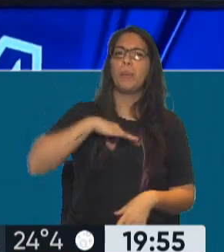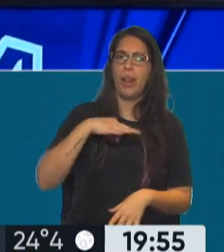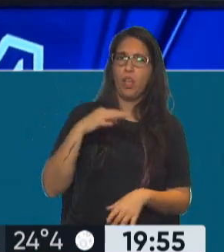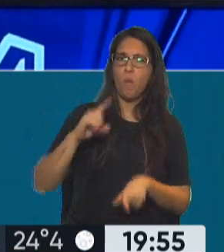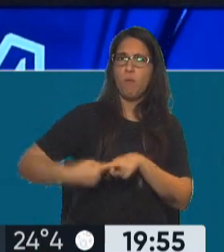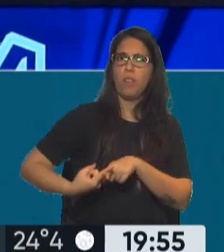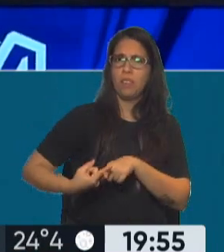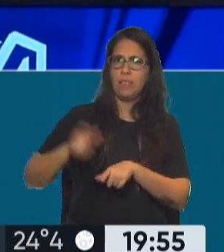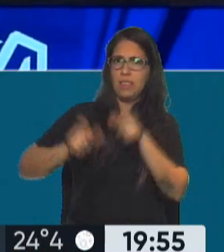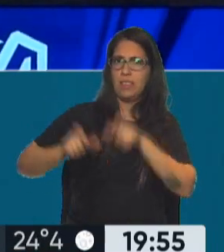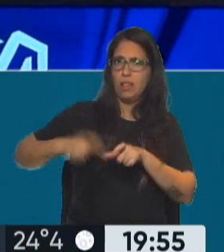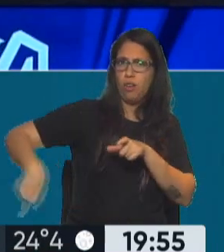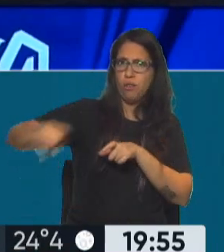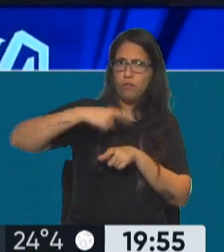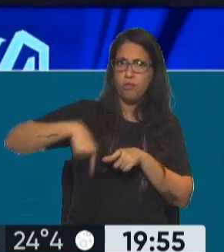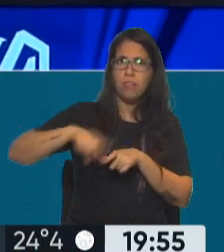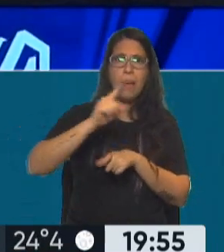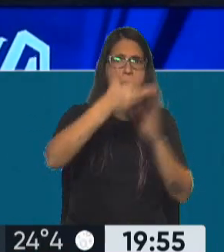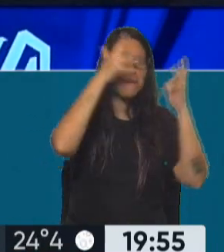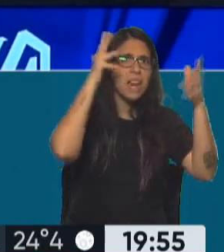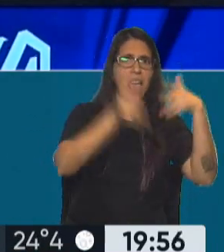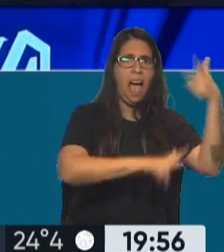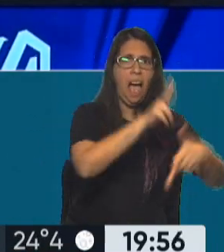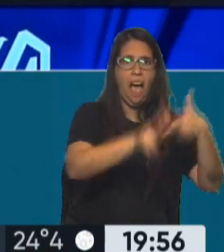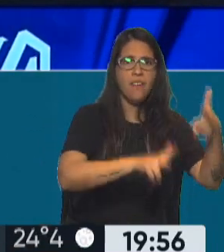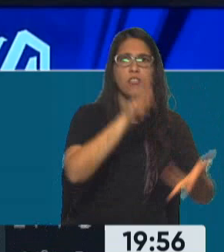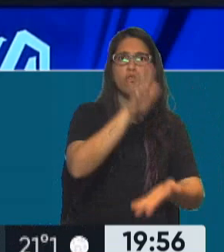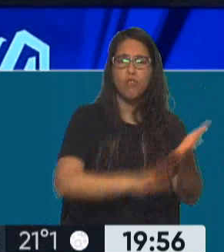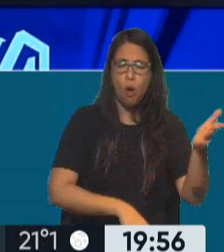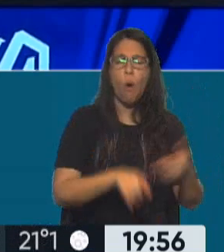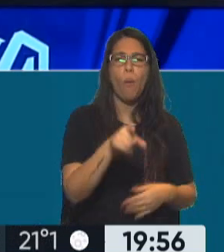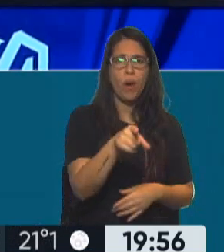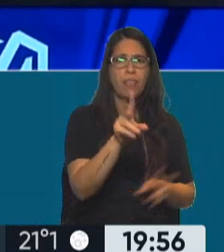el informe, porque también es discurso de Javier Milei, es tratar de ir a robar ahí